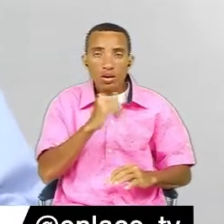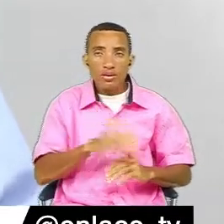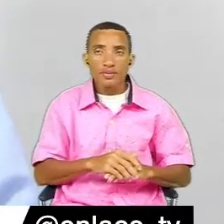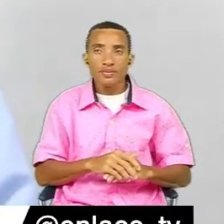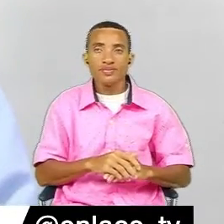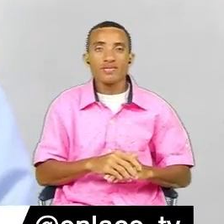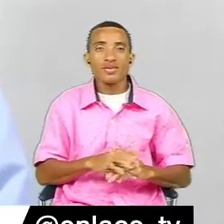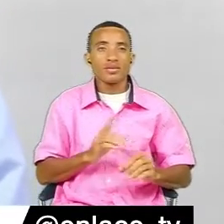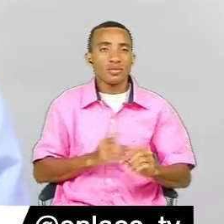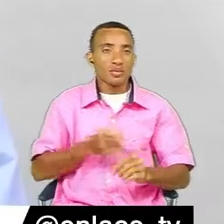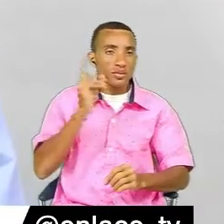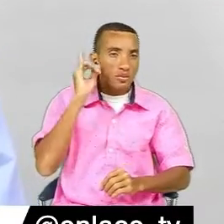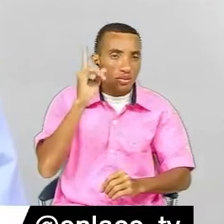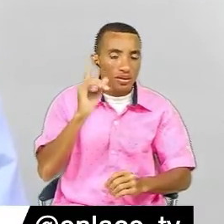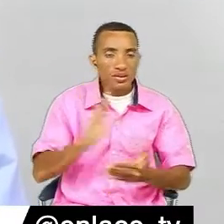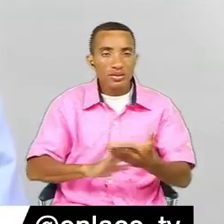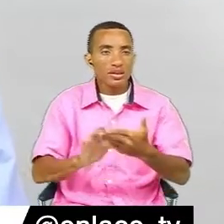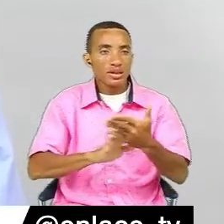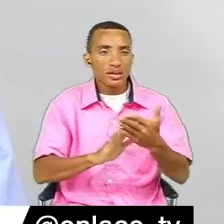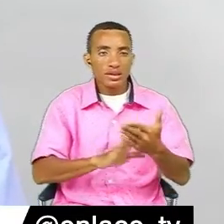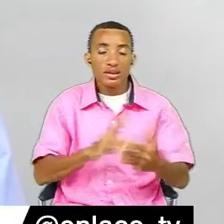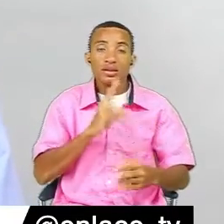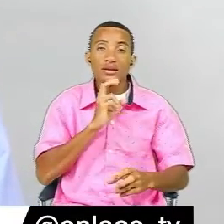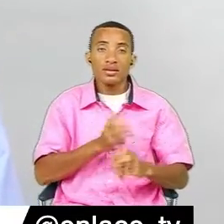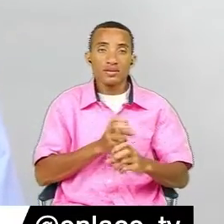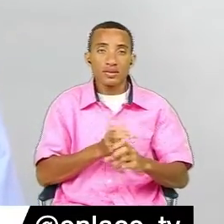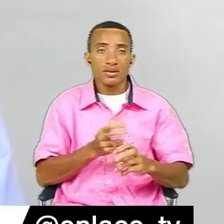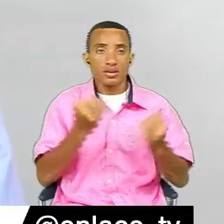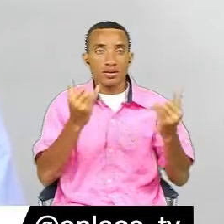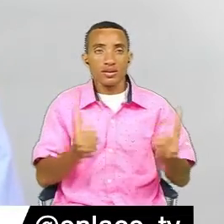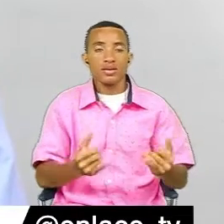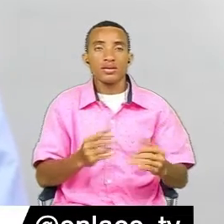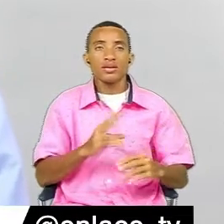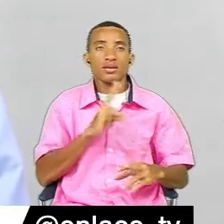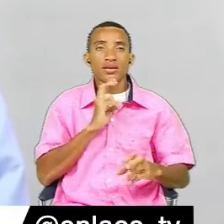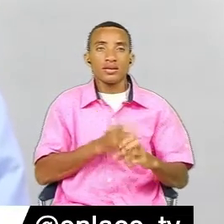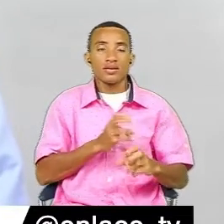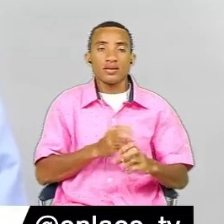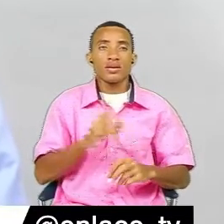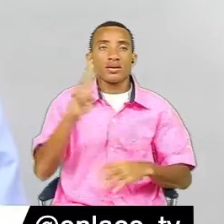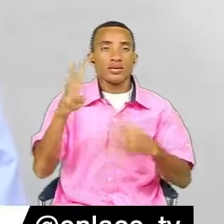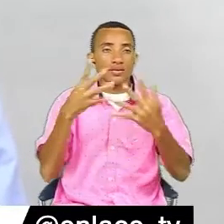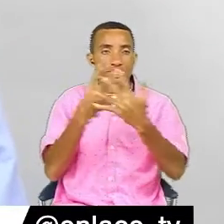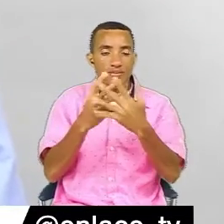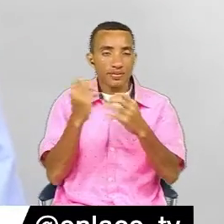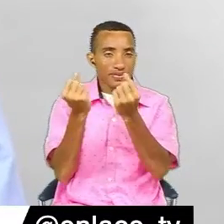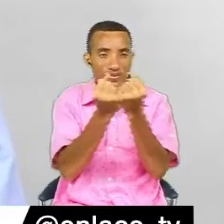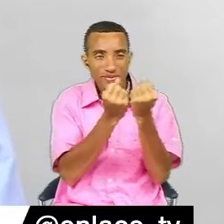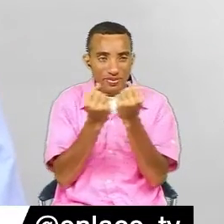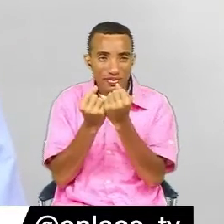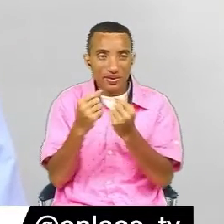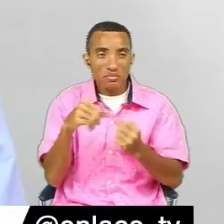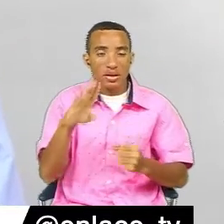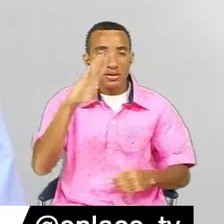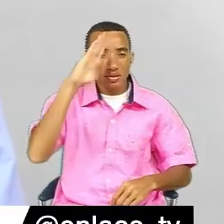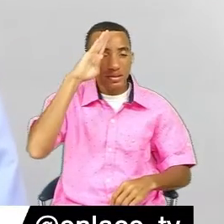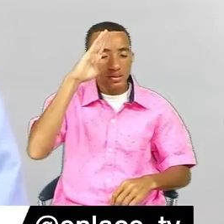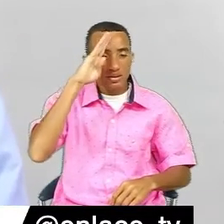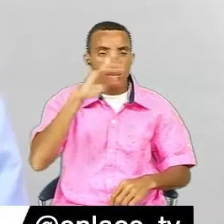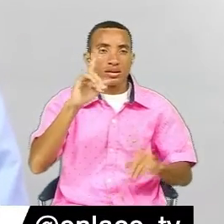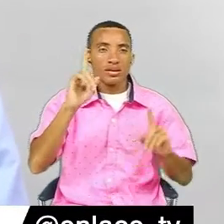una política de Estado para mejorar eso, va a ser muy difícil. En este momento las cárceles, las estaciones de policía, que es lo que más me preocupa, están, que